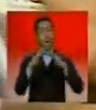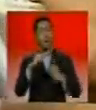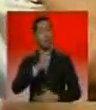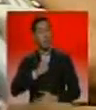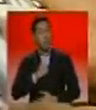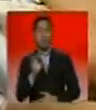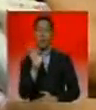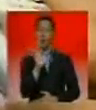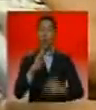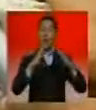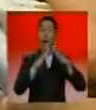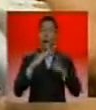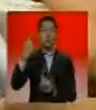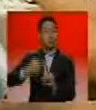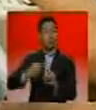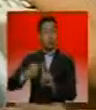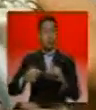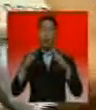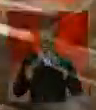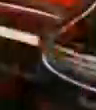temporales. Los albergues son temporales. De allí, nuestras familias, nuestras hermanas y hermanos damnificados pasarán a tener soluciones de vida. ¿Qué quiere decir esto?